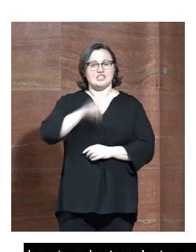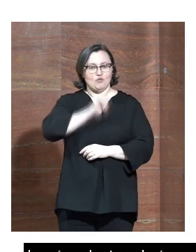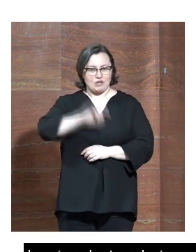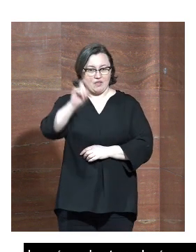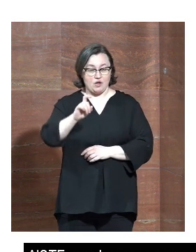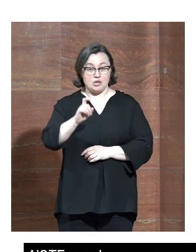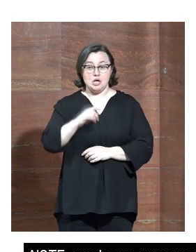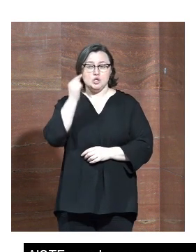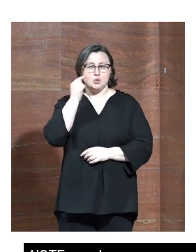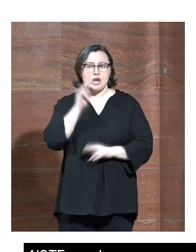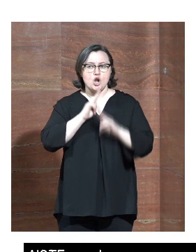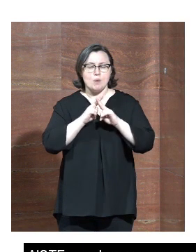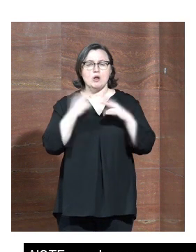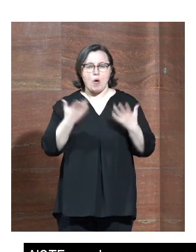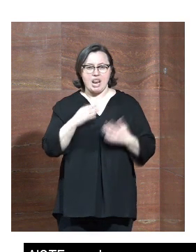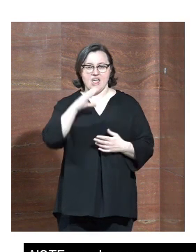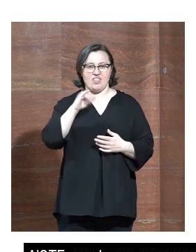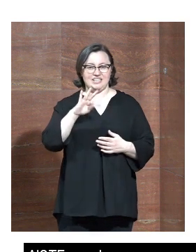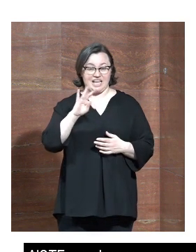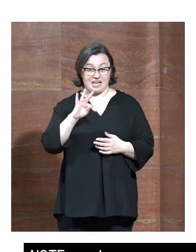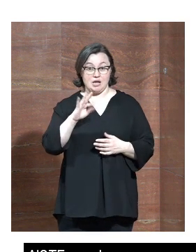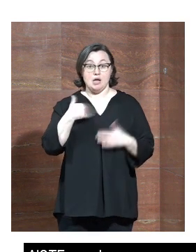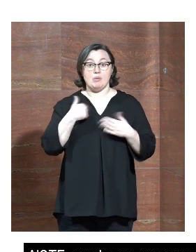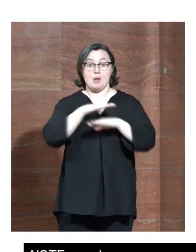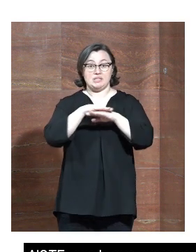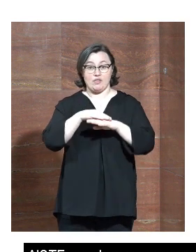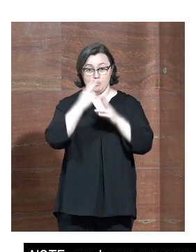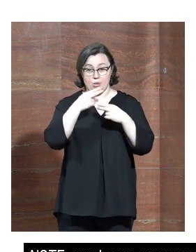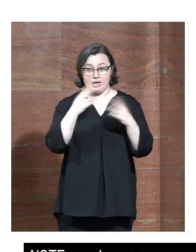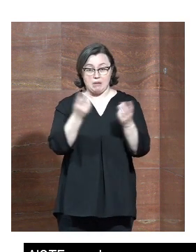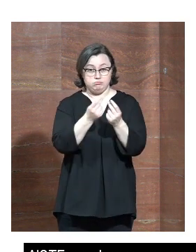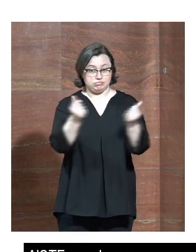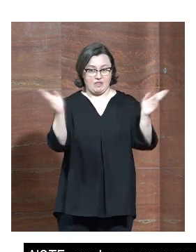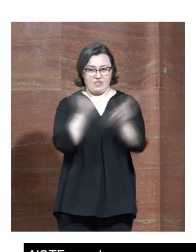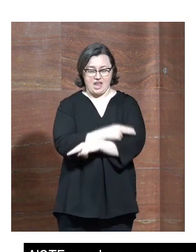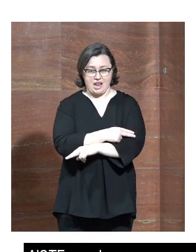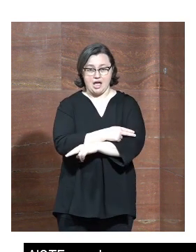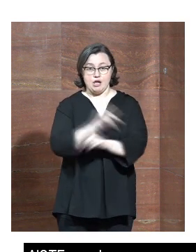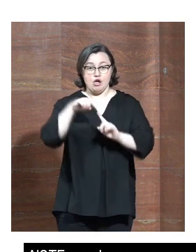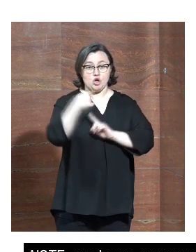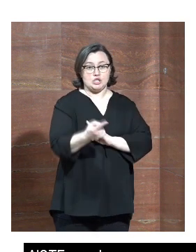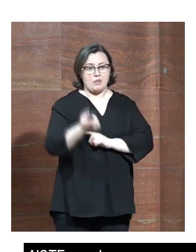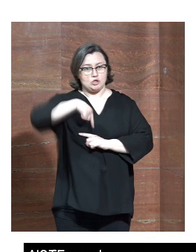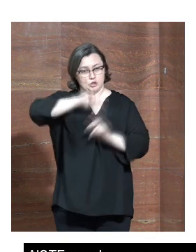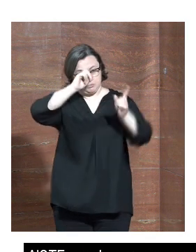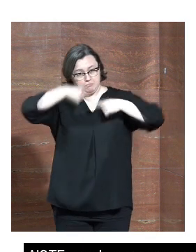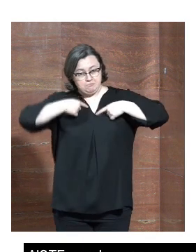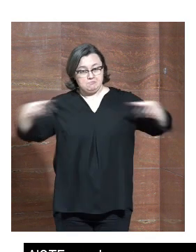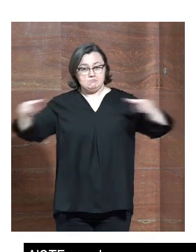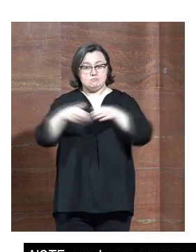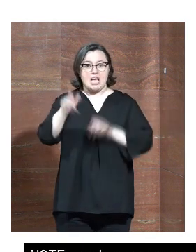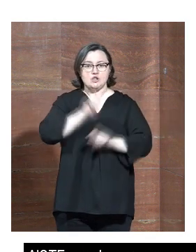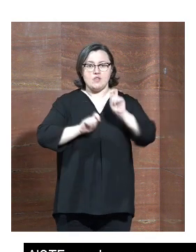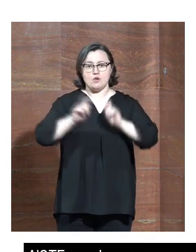que probablemente os suene, el CENTAC, pero que la Administración decidió cerrar, entonces le hemos dado continuidad de manera